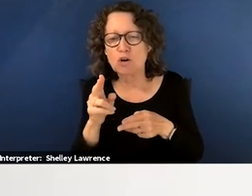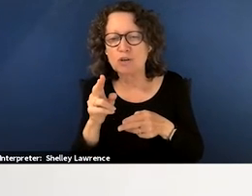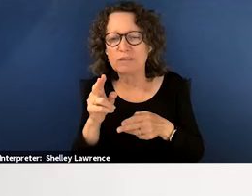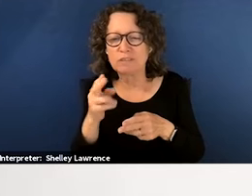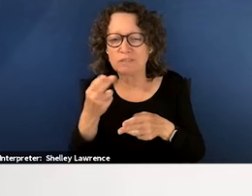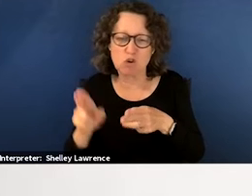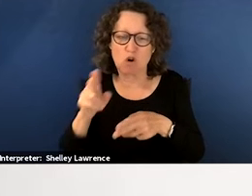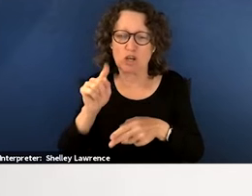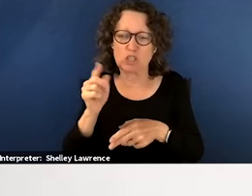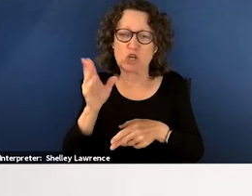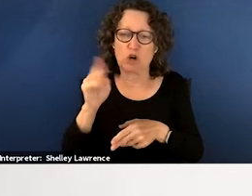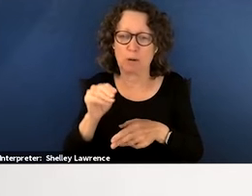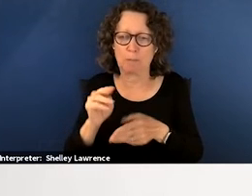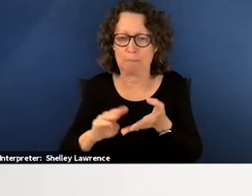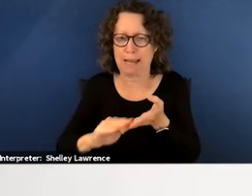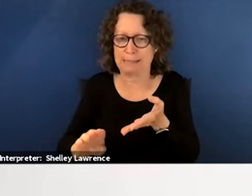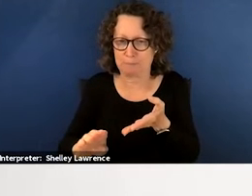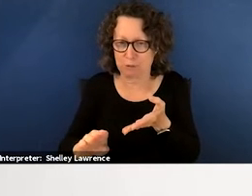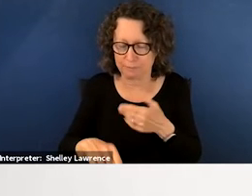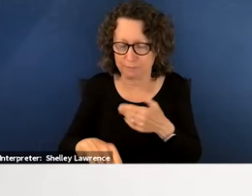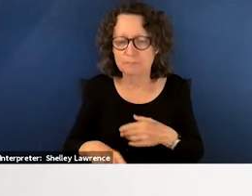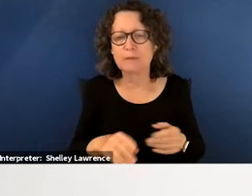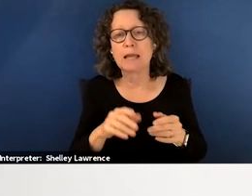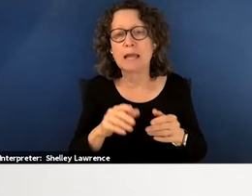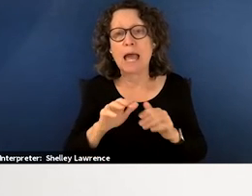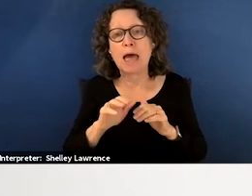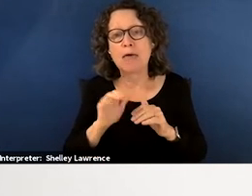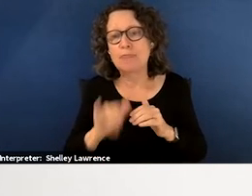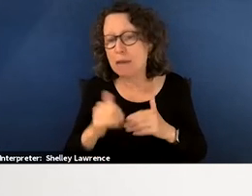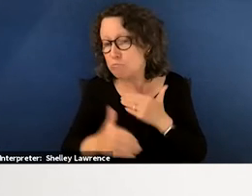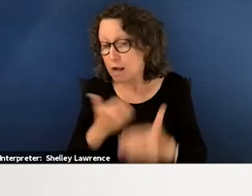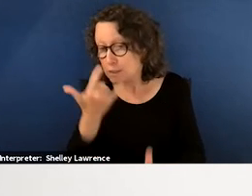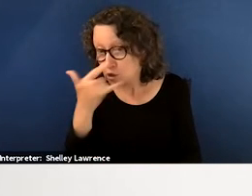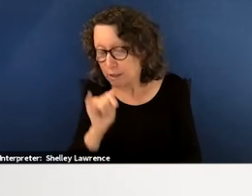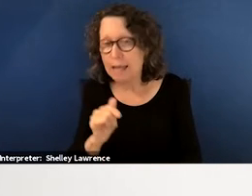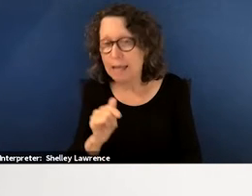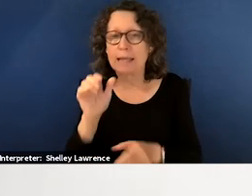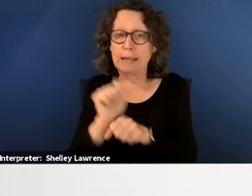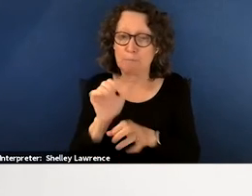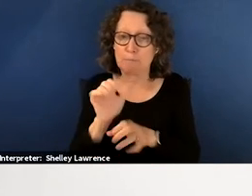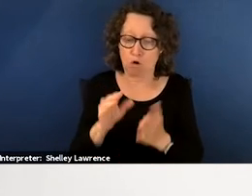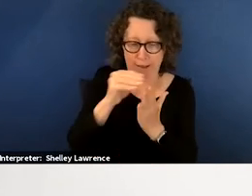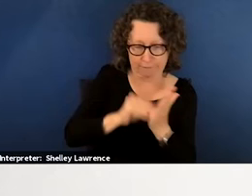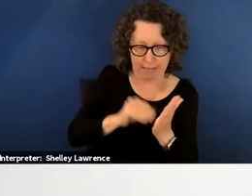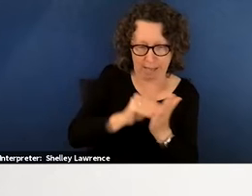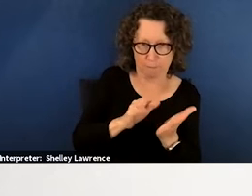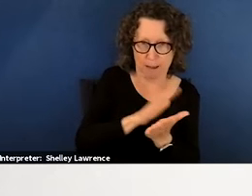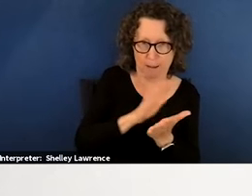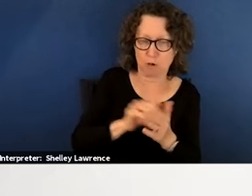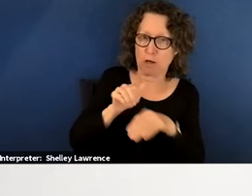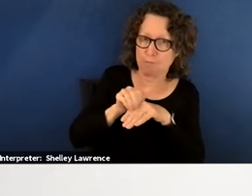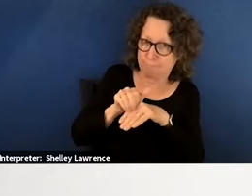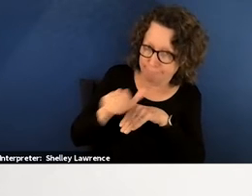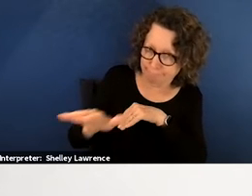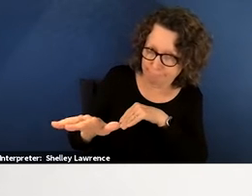exención del corto plazo. Y la forma en que nosotros hacemos este proceso es que el empleado envía un